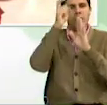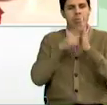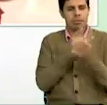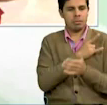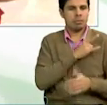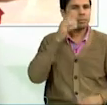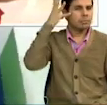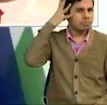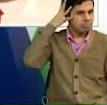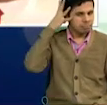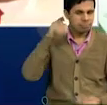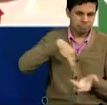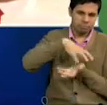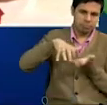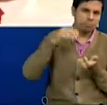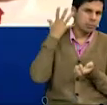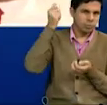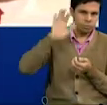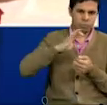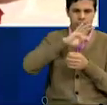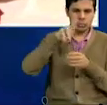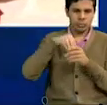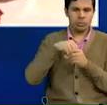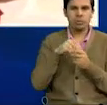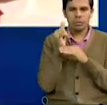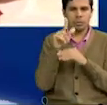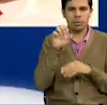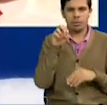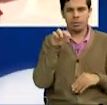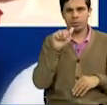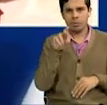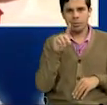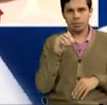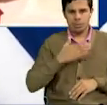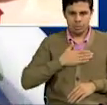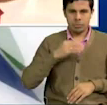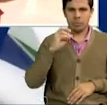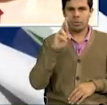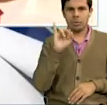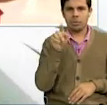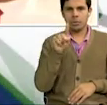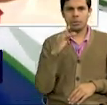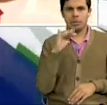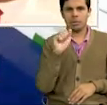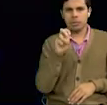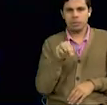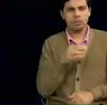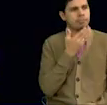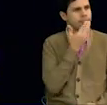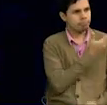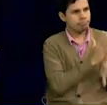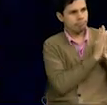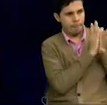Universidad Francisco de Paula Santander Ocaña con el Canal TRO. Las imágenes fueron de Leonardo Claro y el informe de Cristian Santiago. Santiago, gracias. Y